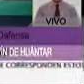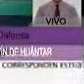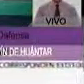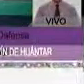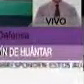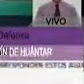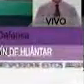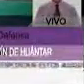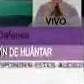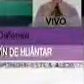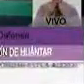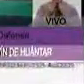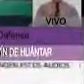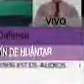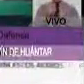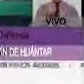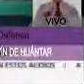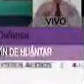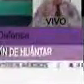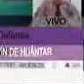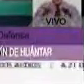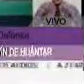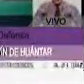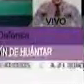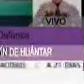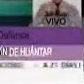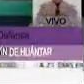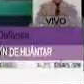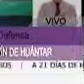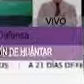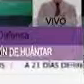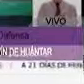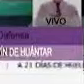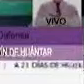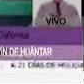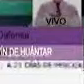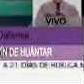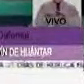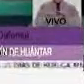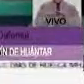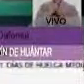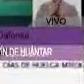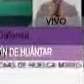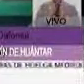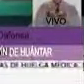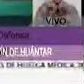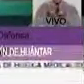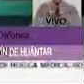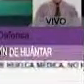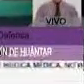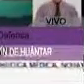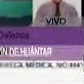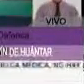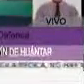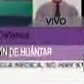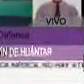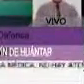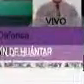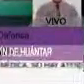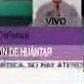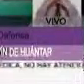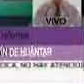el pronunciamiento de un radiólogo norteamericano que realizó un examen a